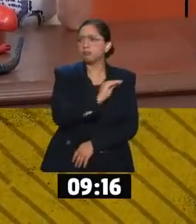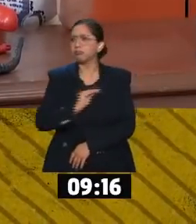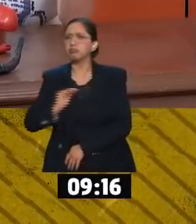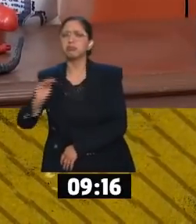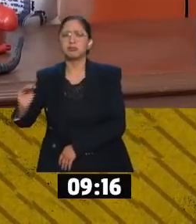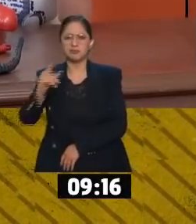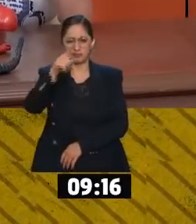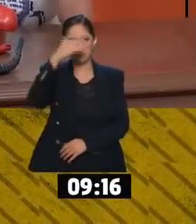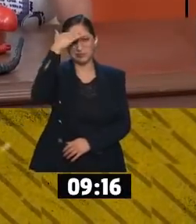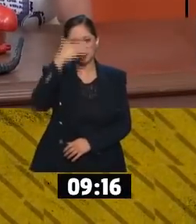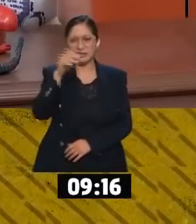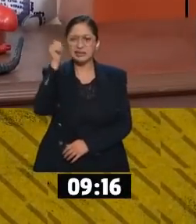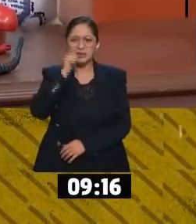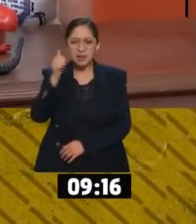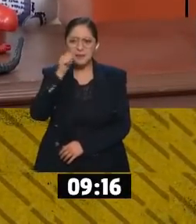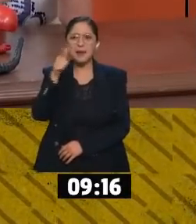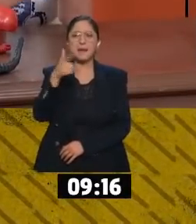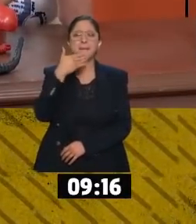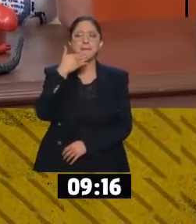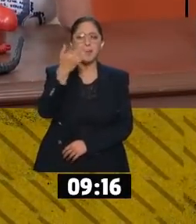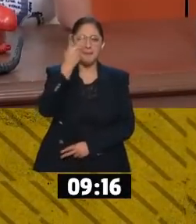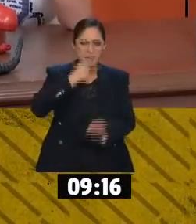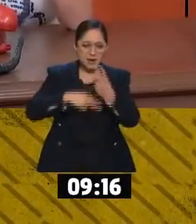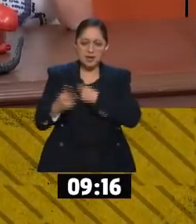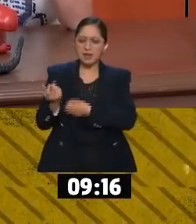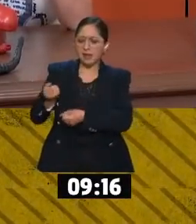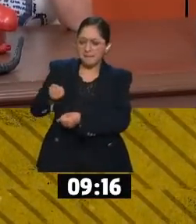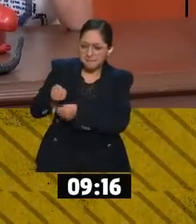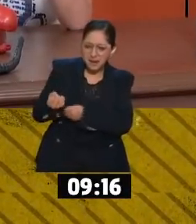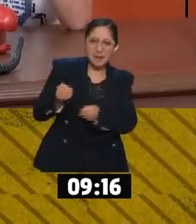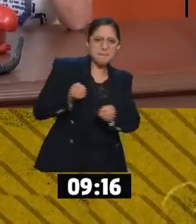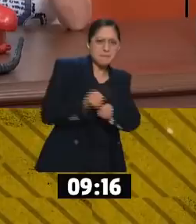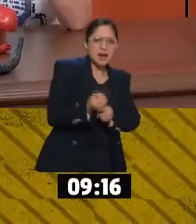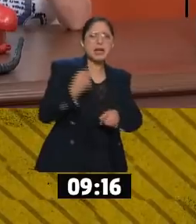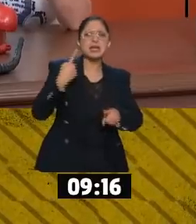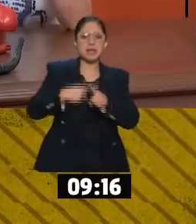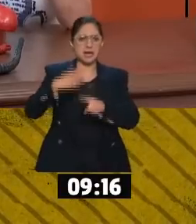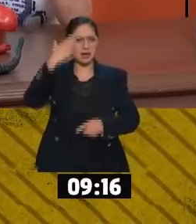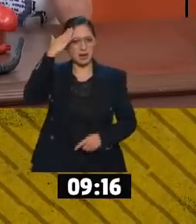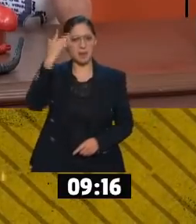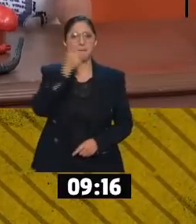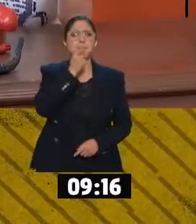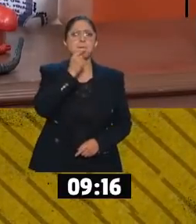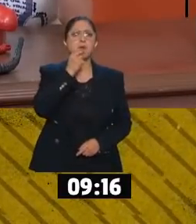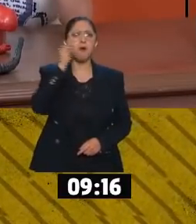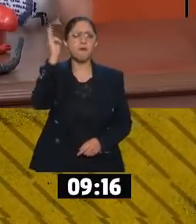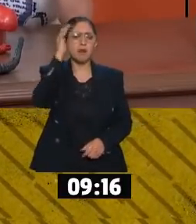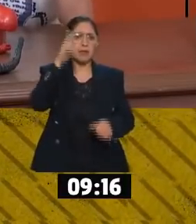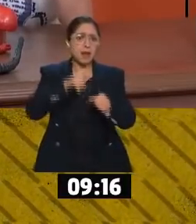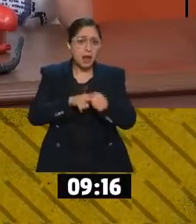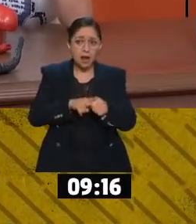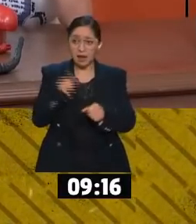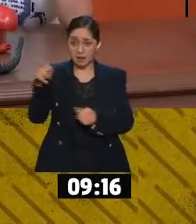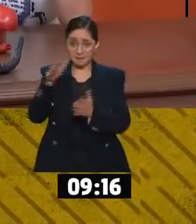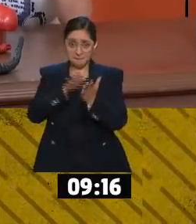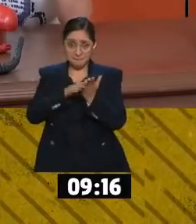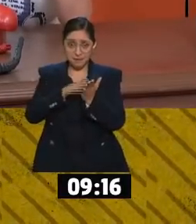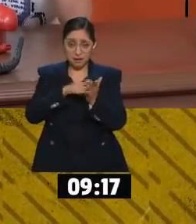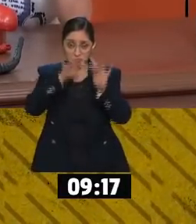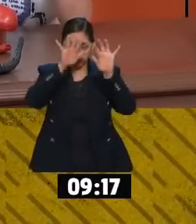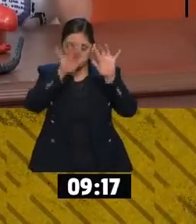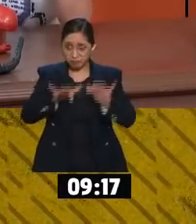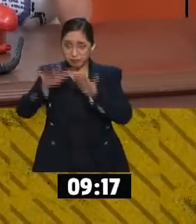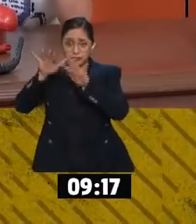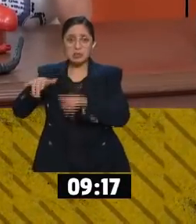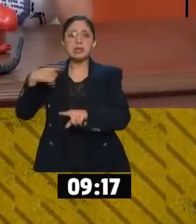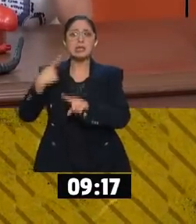ya sabe, el kit de bienvenida al torturado por policías federales. Y bueno, el caso lo documentó en su momento la